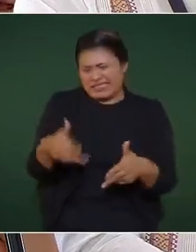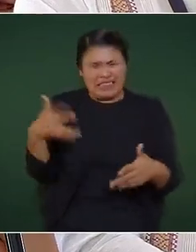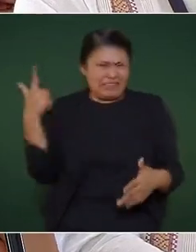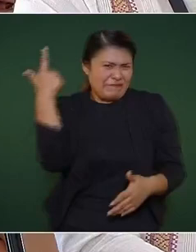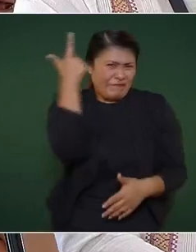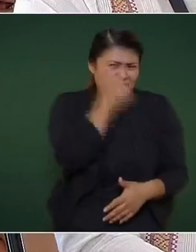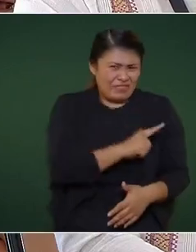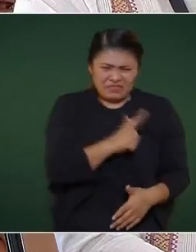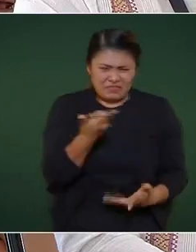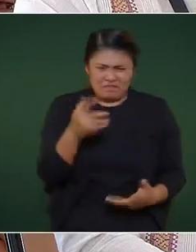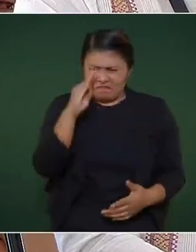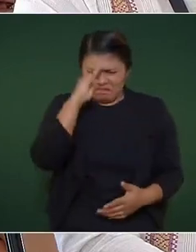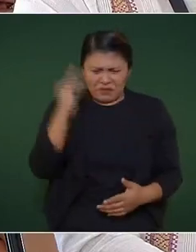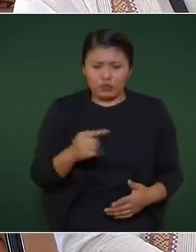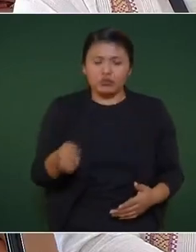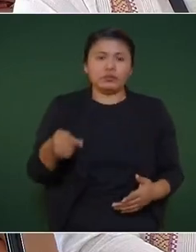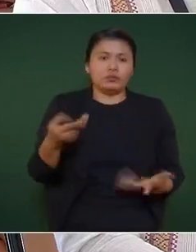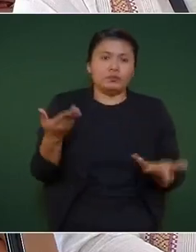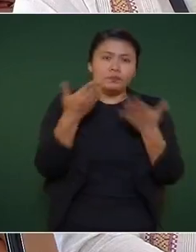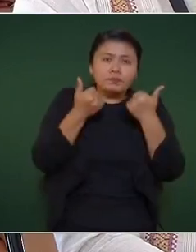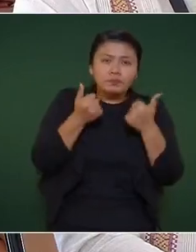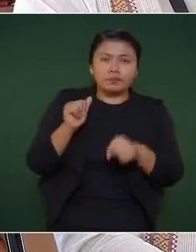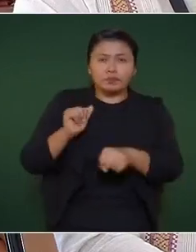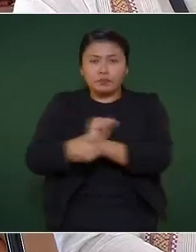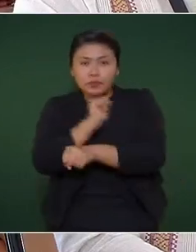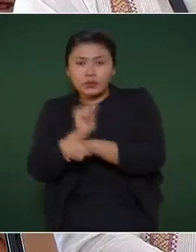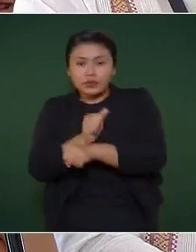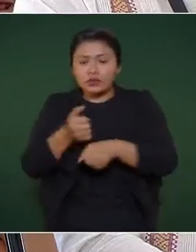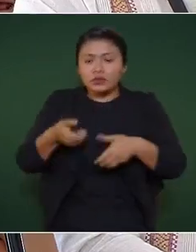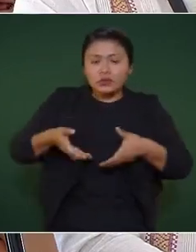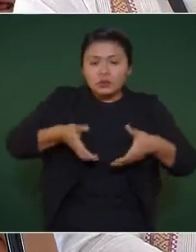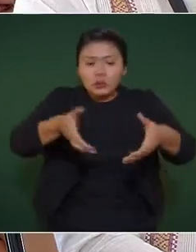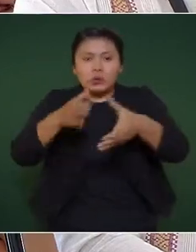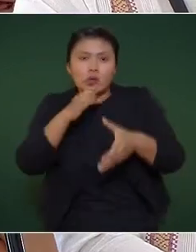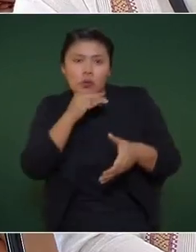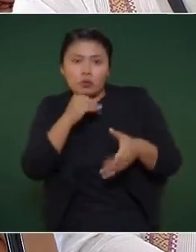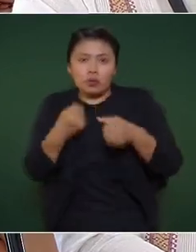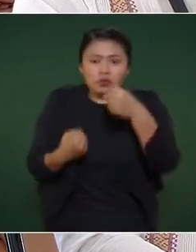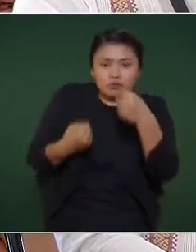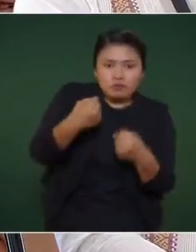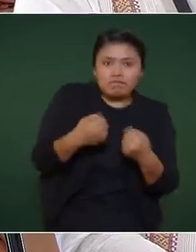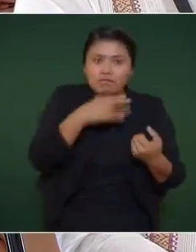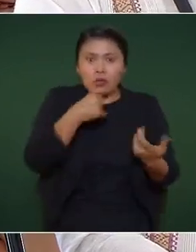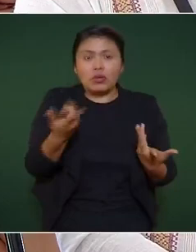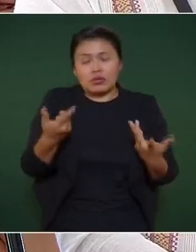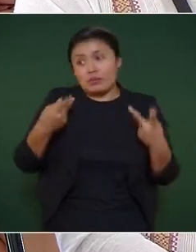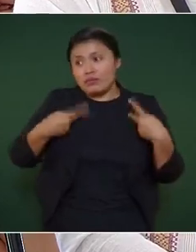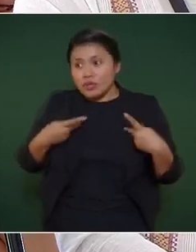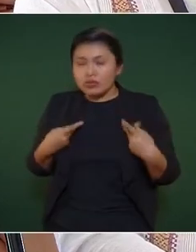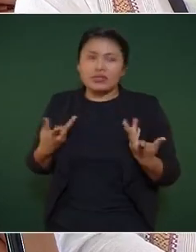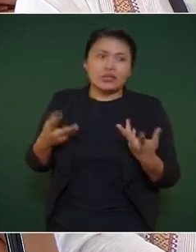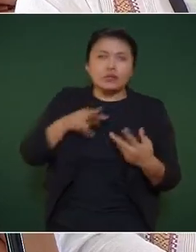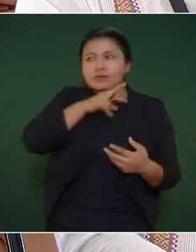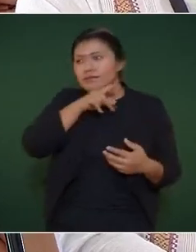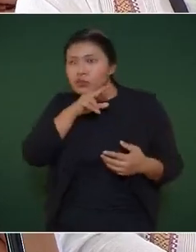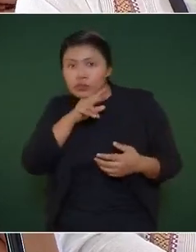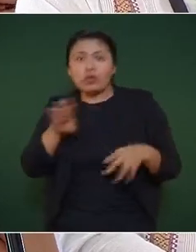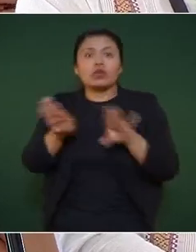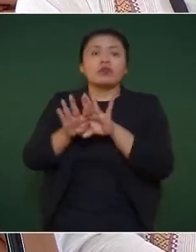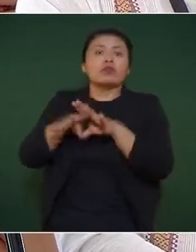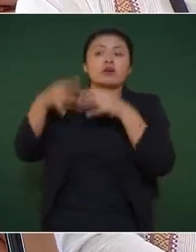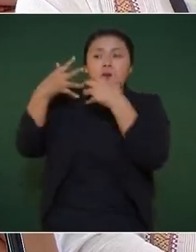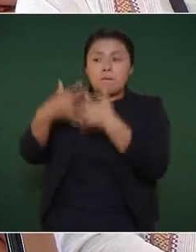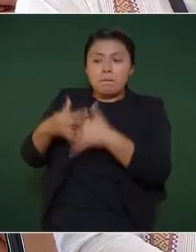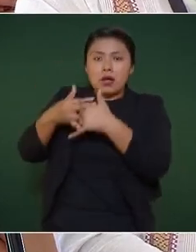no permite a los vehículos ingresar para la gente que va a tomar el tren. Y bueno, esto se suma a la preocupación de los industriales de que esto haga